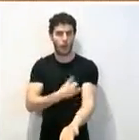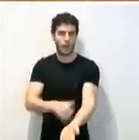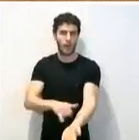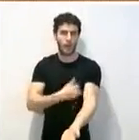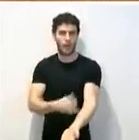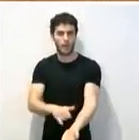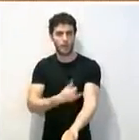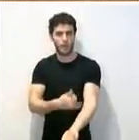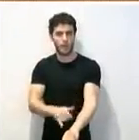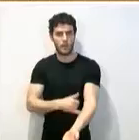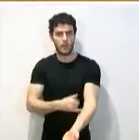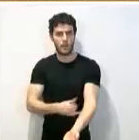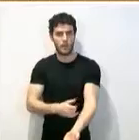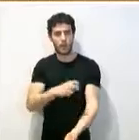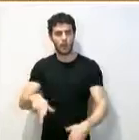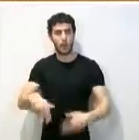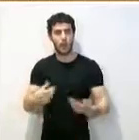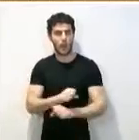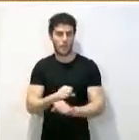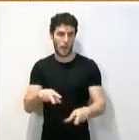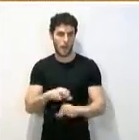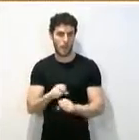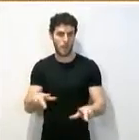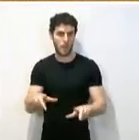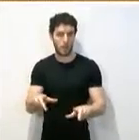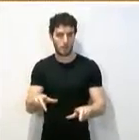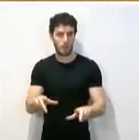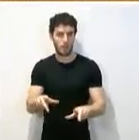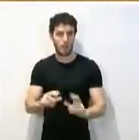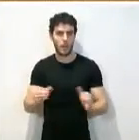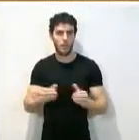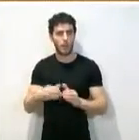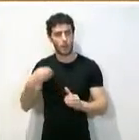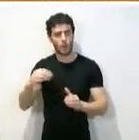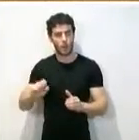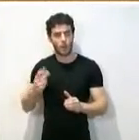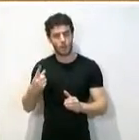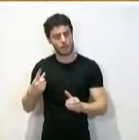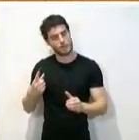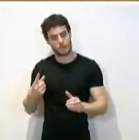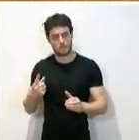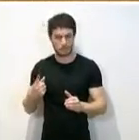hacían presagiar lo peor con respecto a la población más joven.